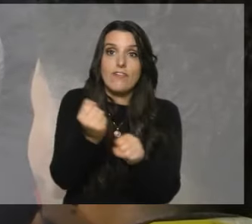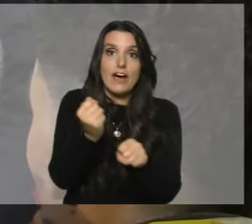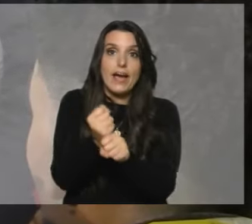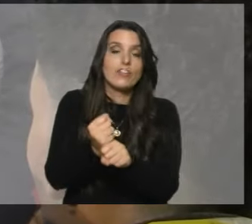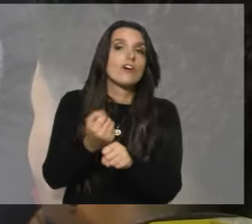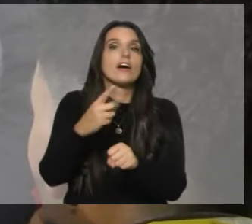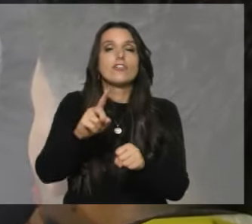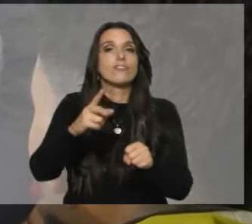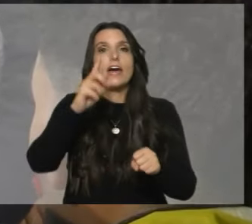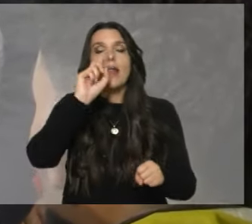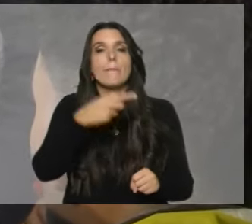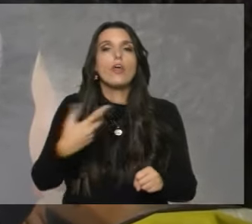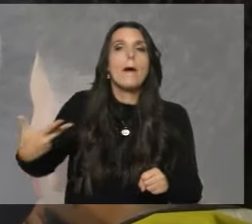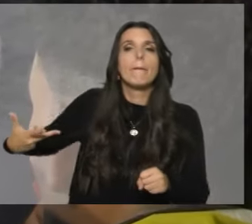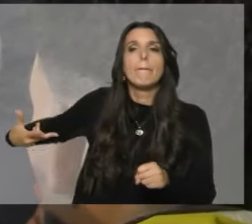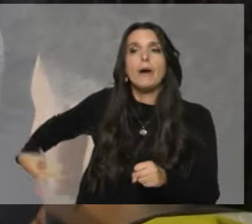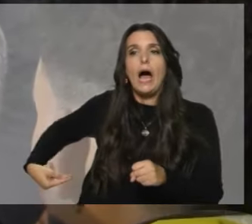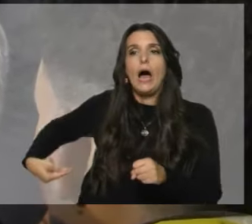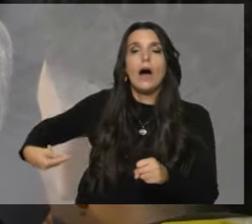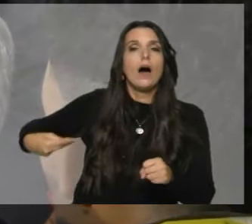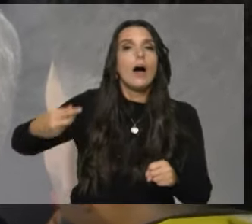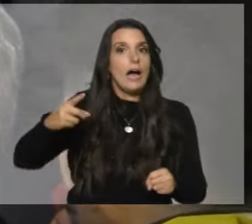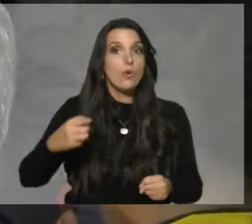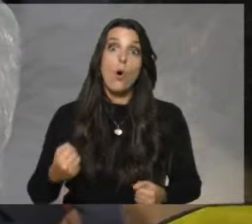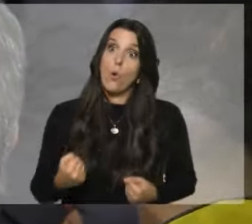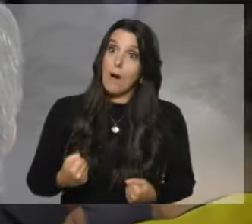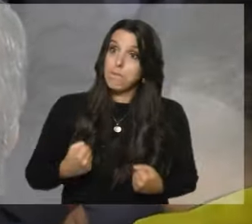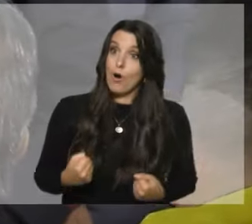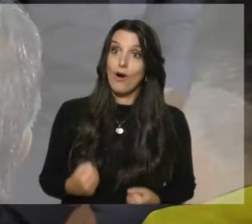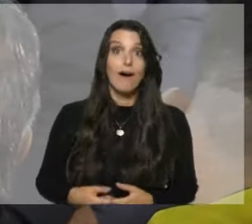voy a ir a darme un Benzetacil. Hay que ser guapo, ¿no? Sí.